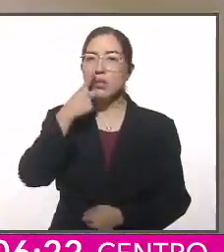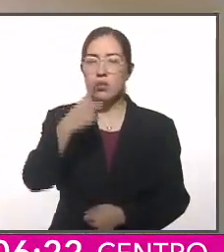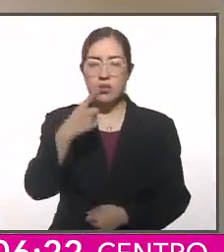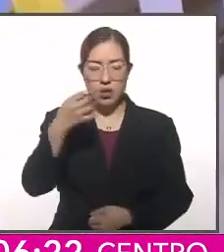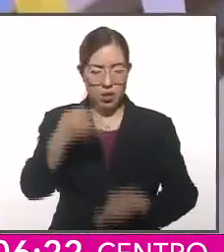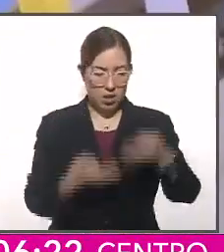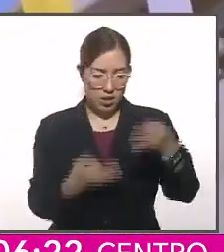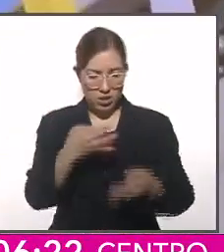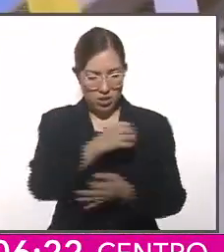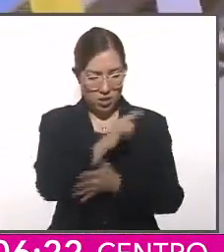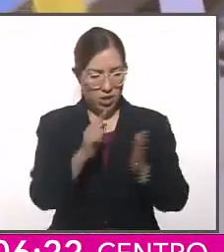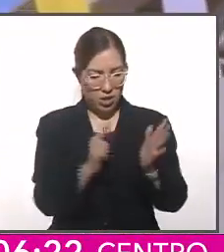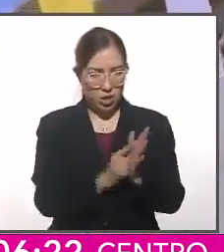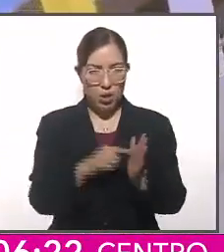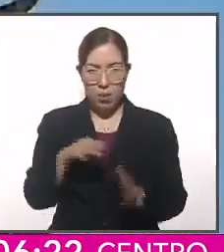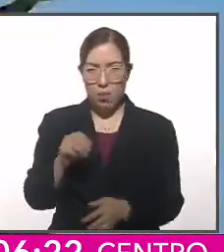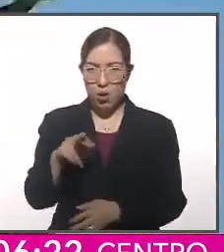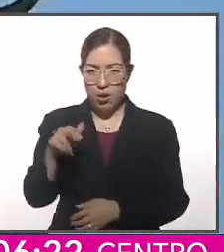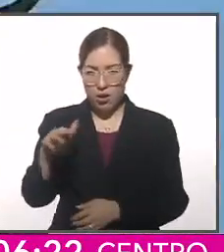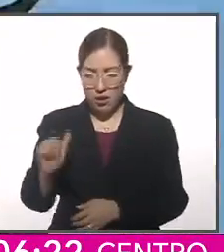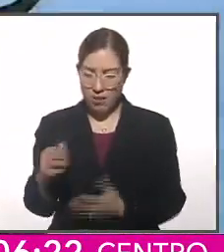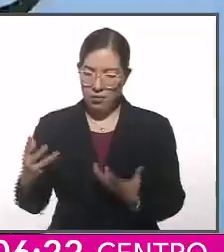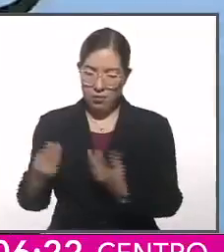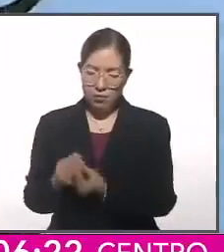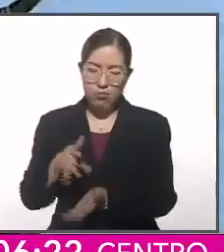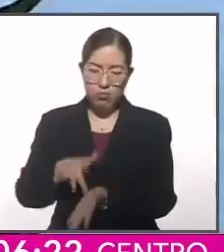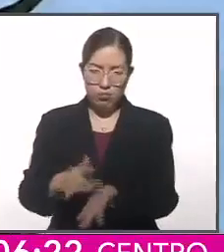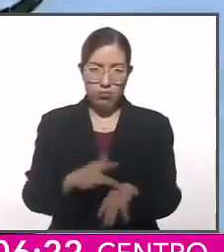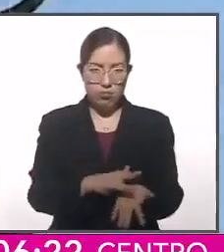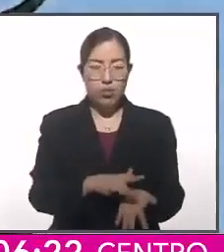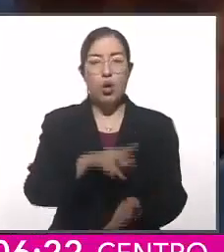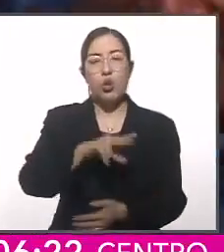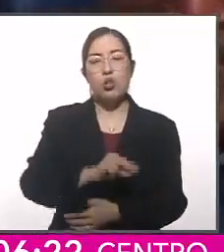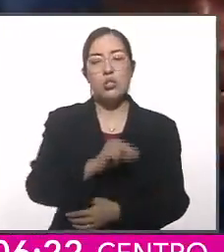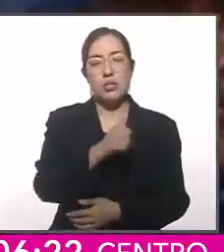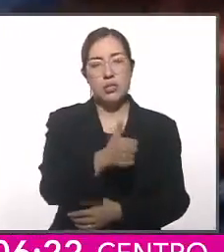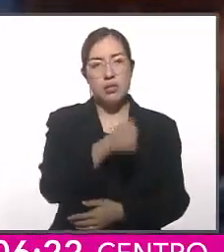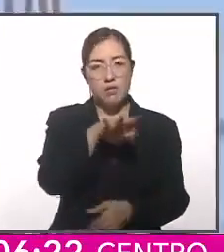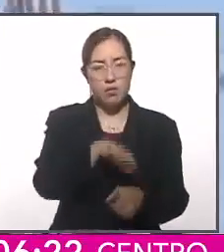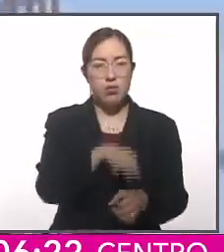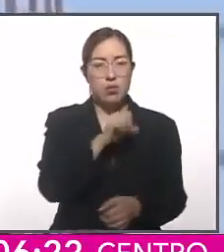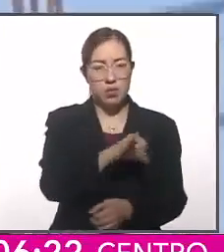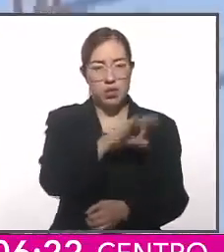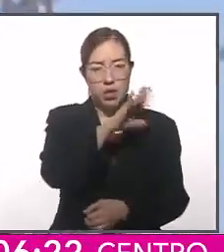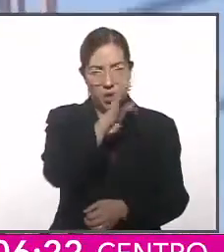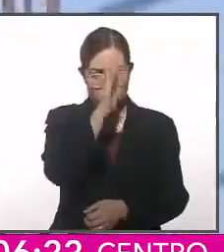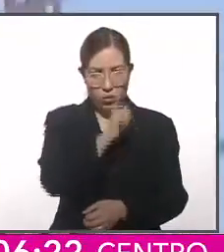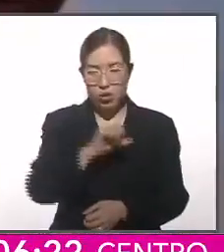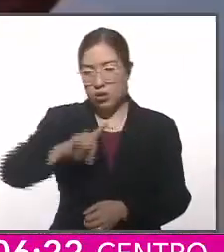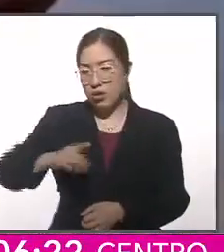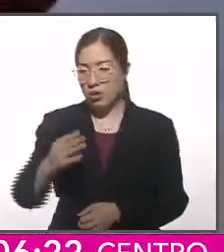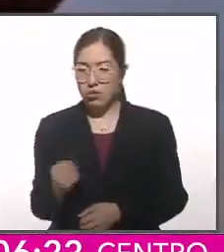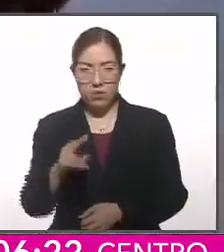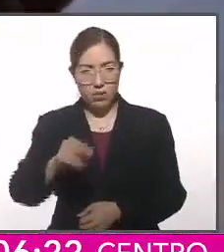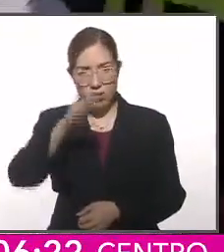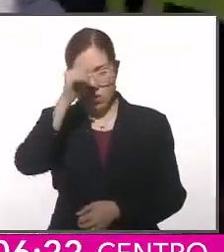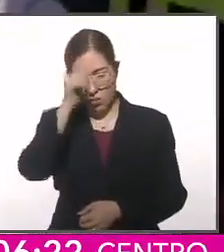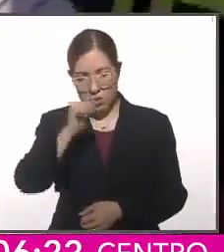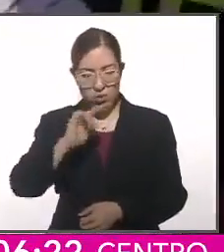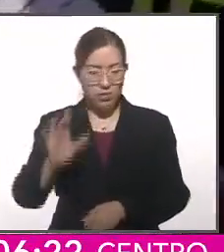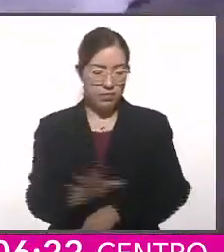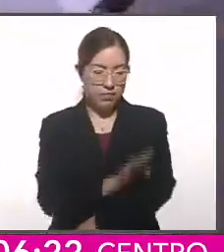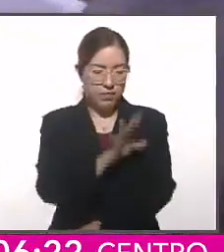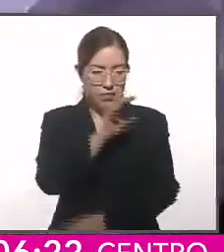de Morena y aliados al aprobar con 86 votos a favor y 39 en contra la reforma energética que envió